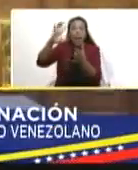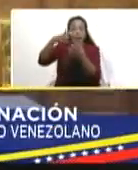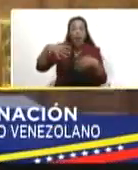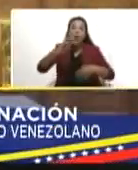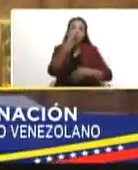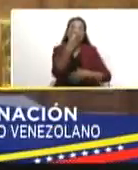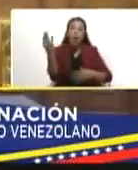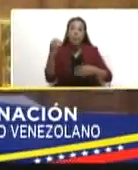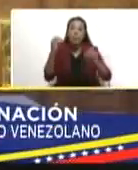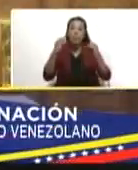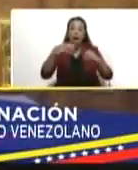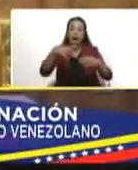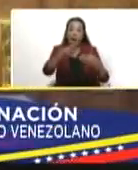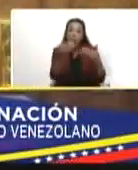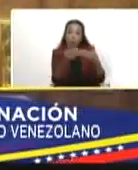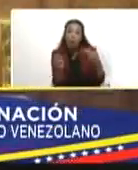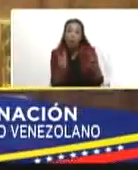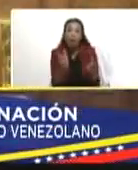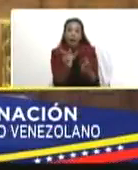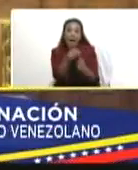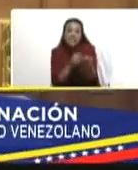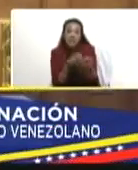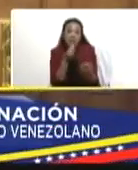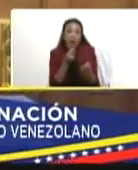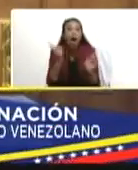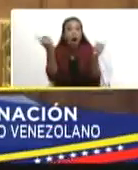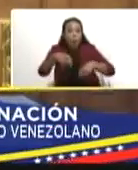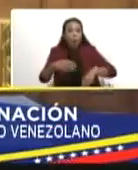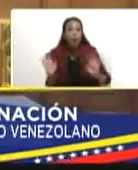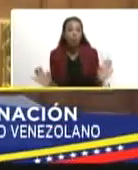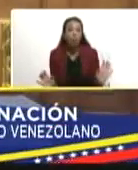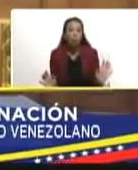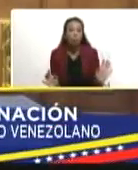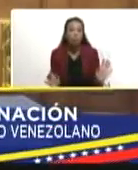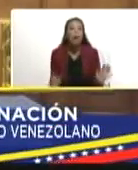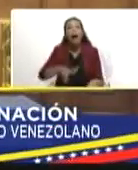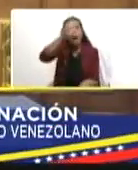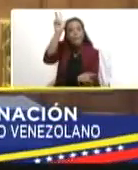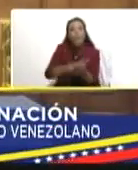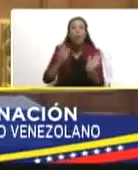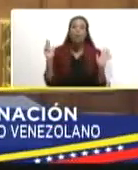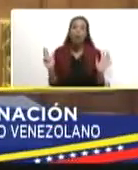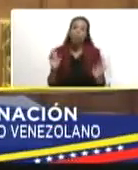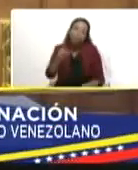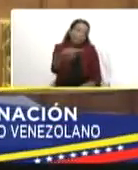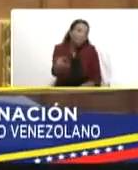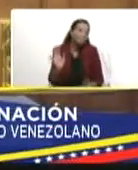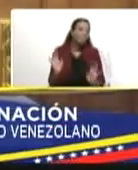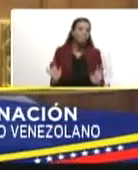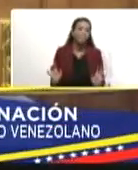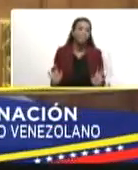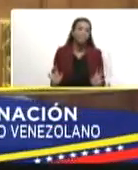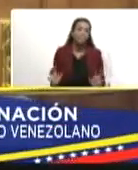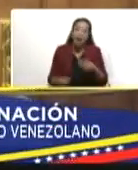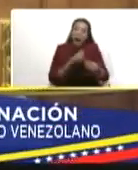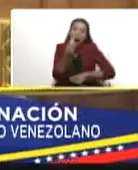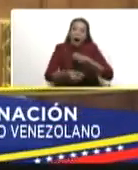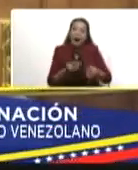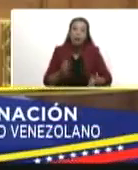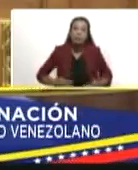0 el cesta tique están de acuerdo aprobado ejecútese